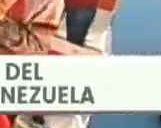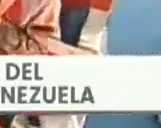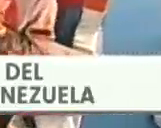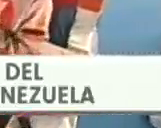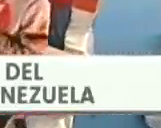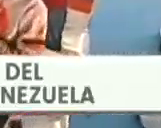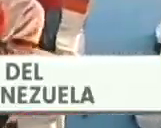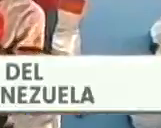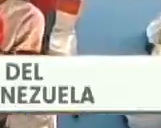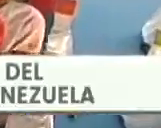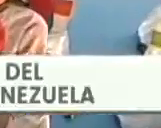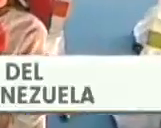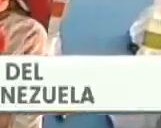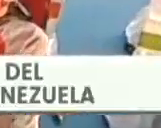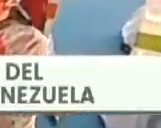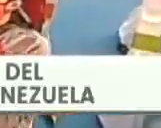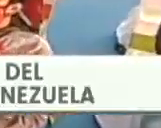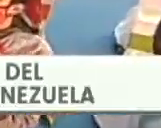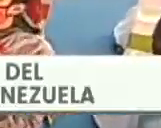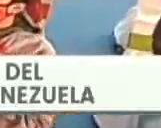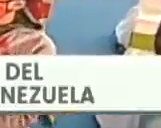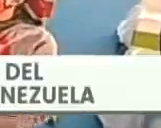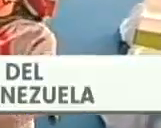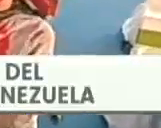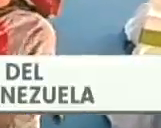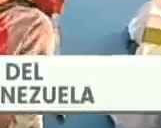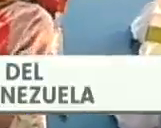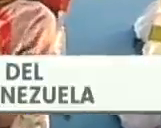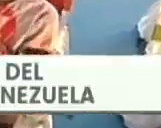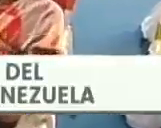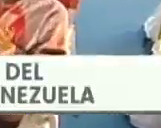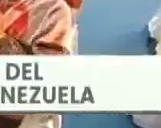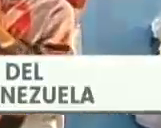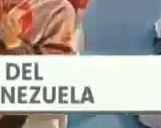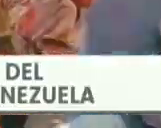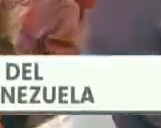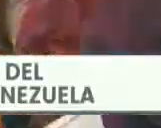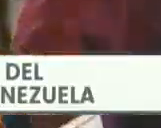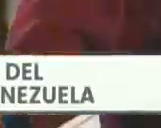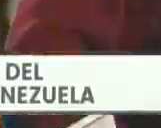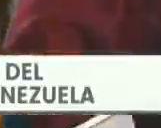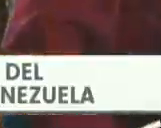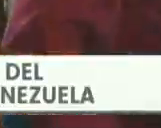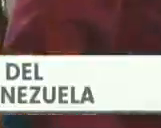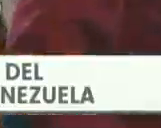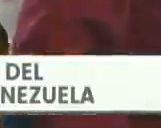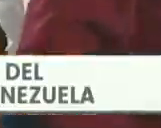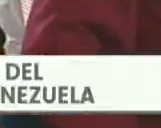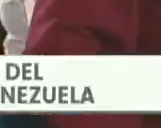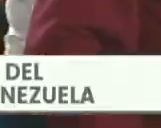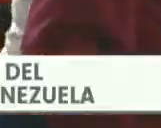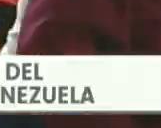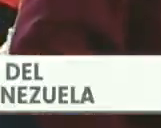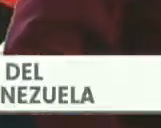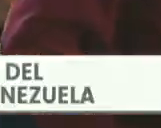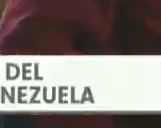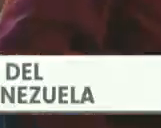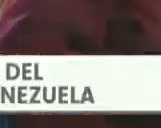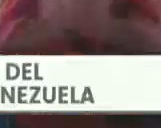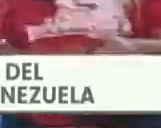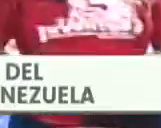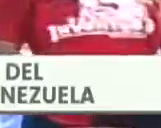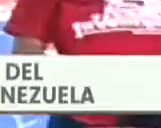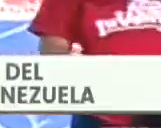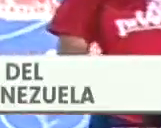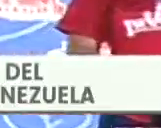Pusieron a pelear, no quedaba más remedio. Negro Catire, Catire Negro. No, va cantando y el negro de